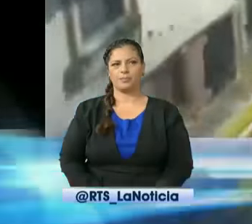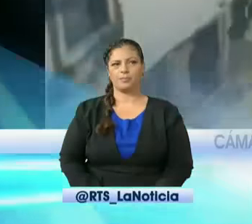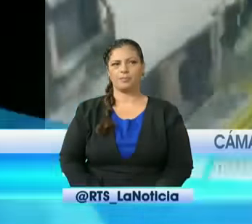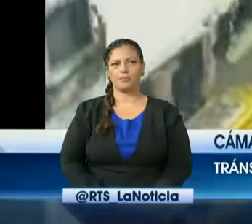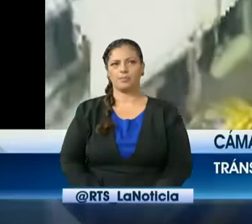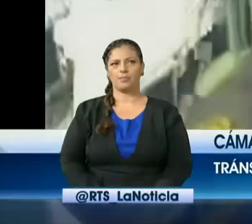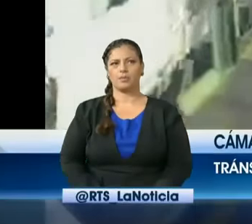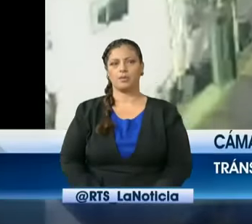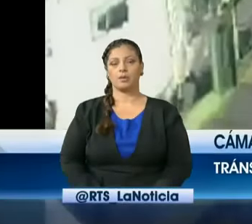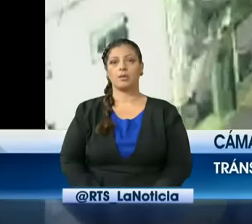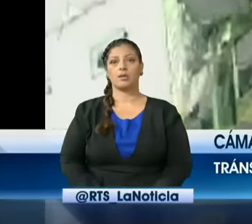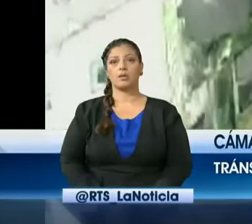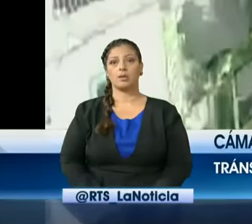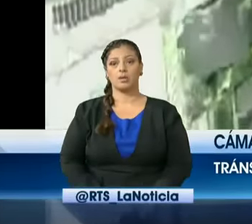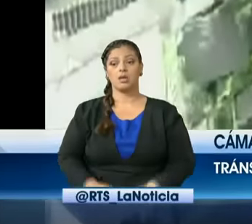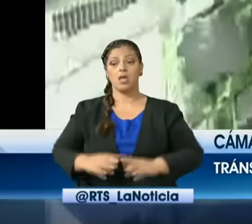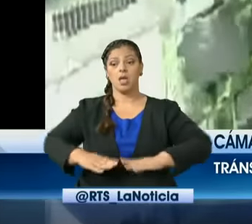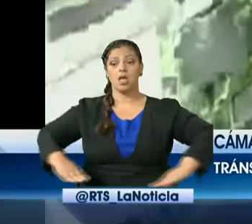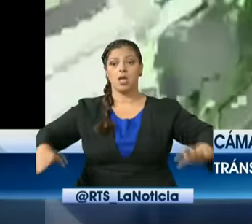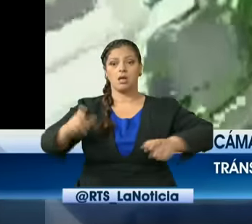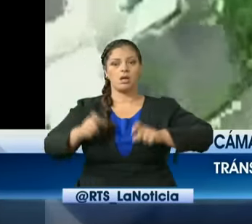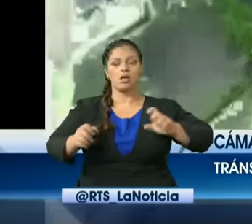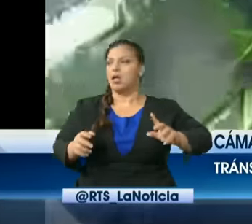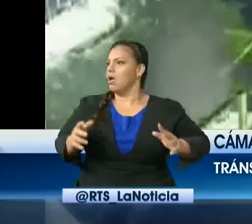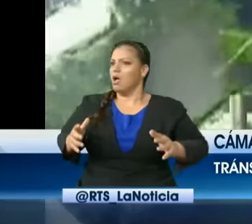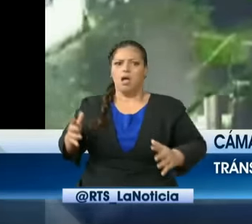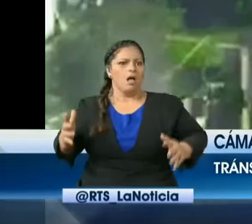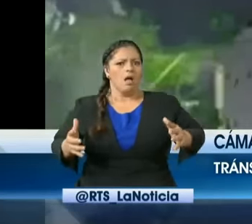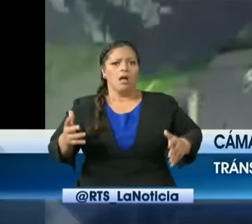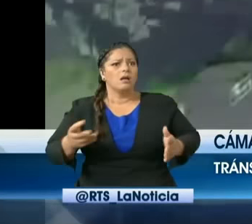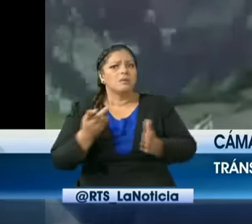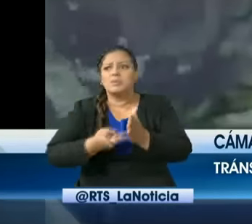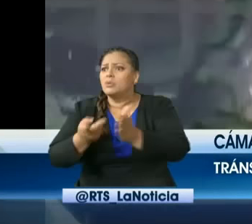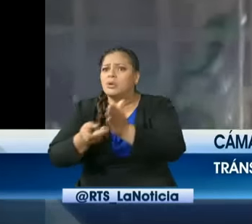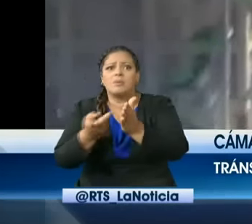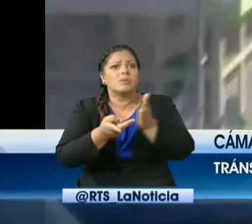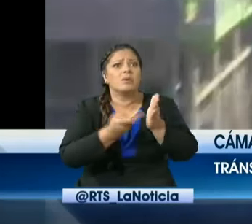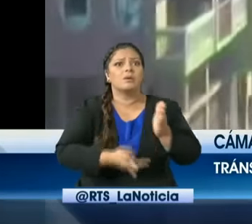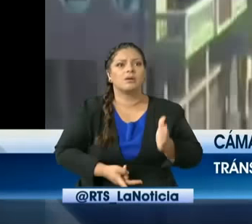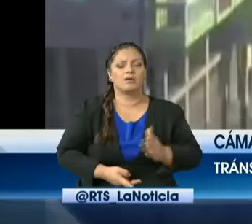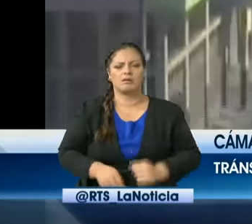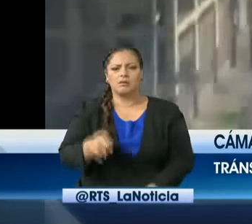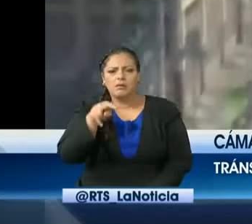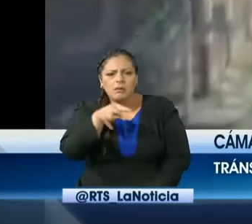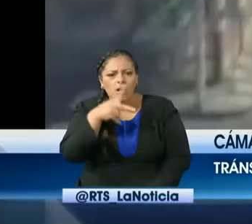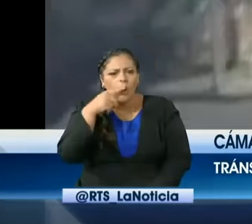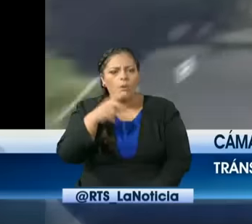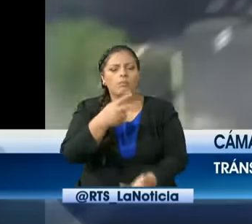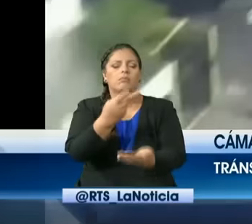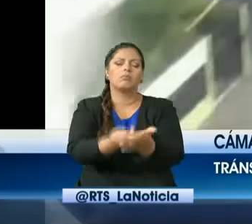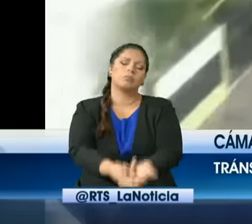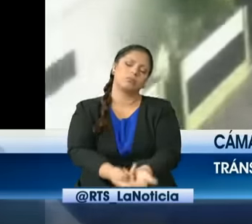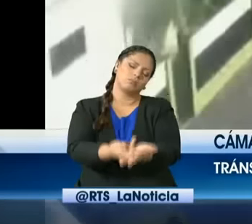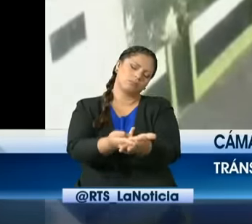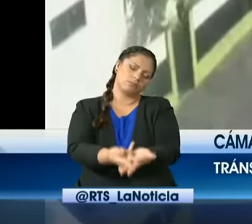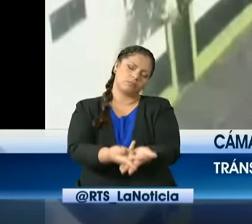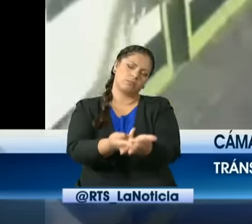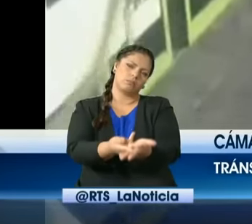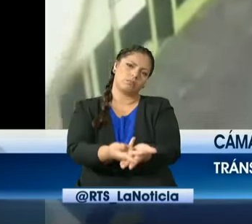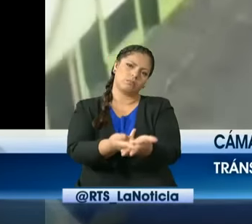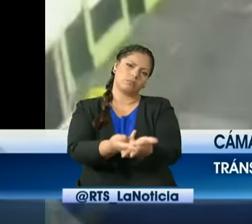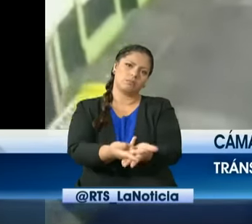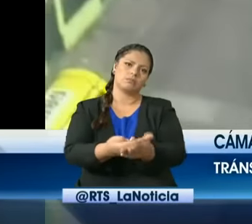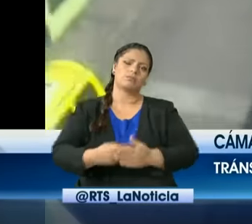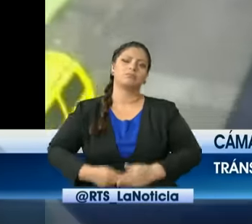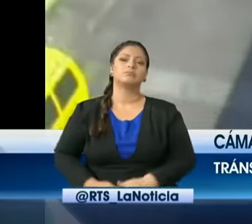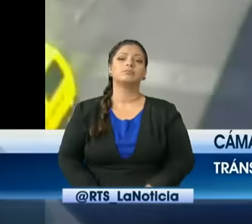Todos los habitantes y transeúntes del sector se alarmaron, pues se divisaron una persona tendida en la calzada y con el estruendo característico de un